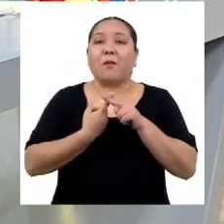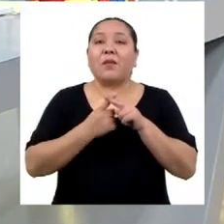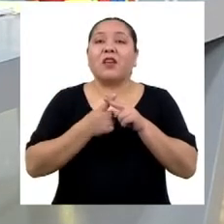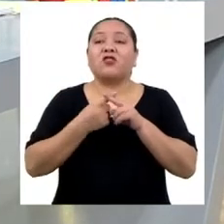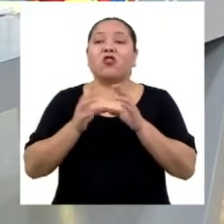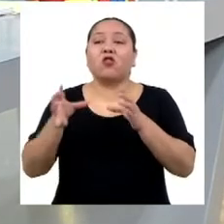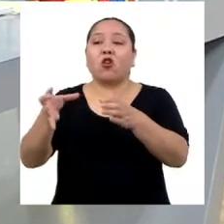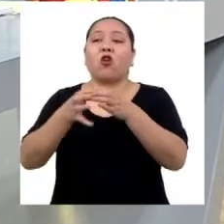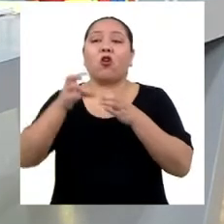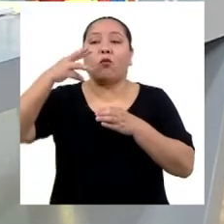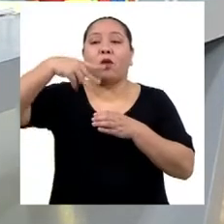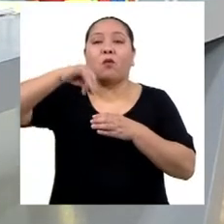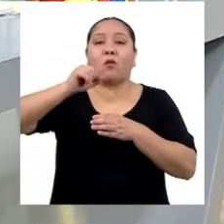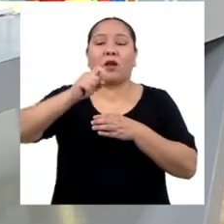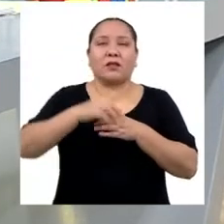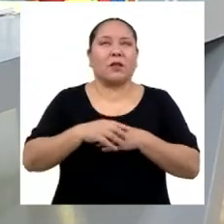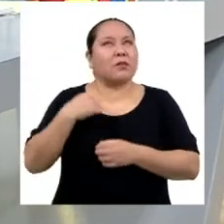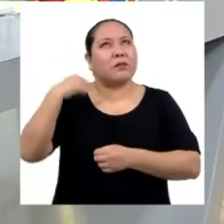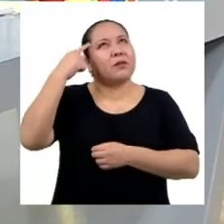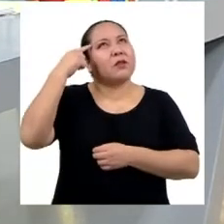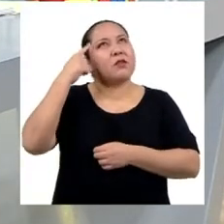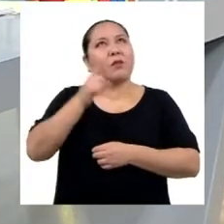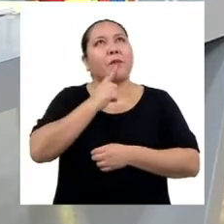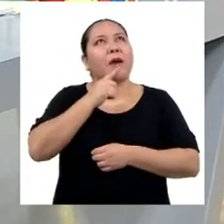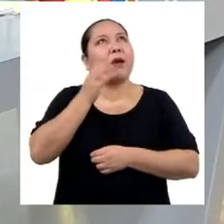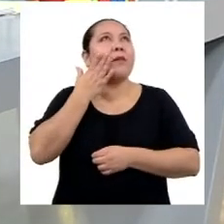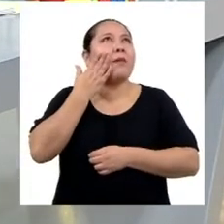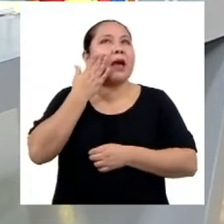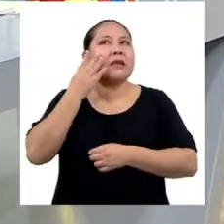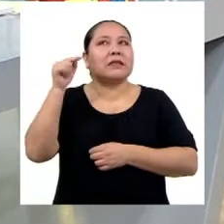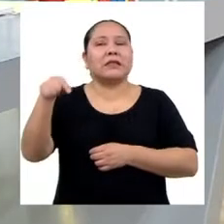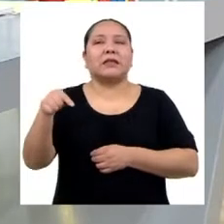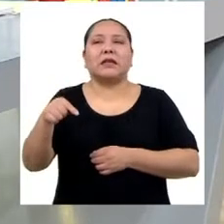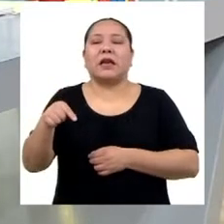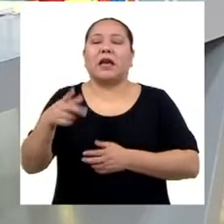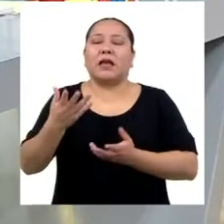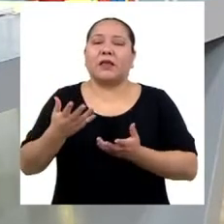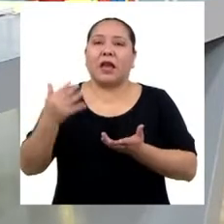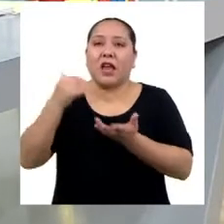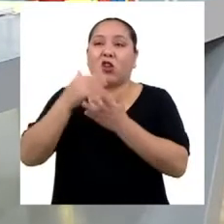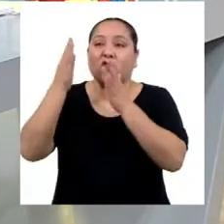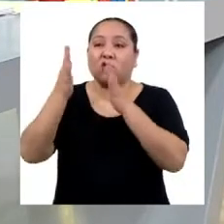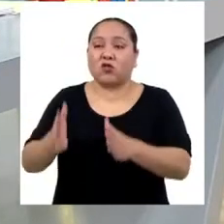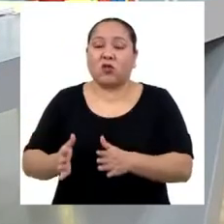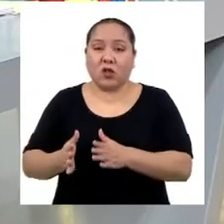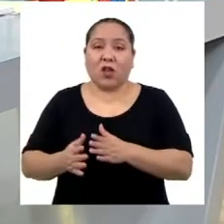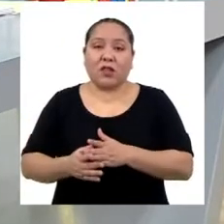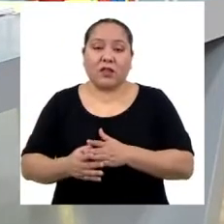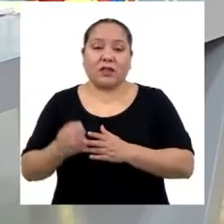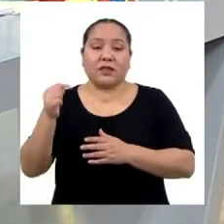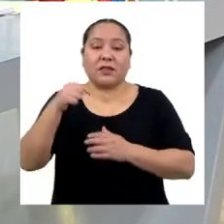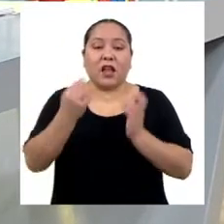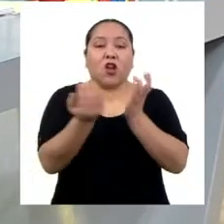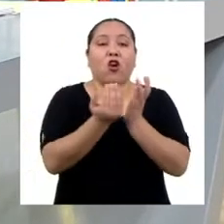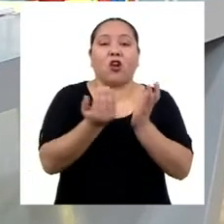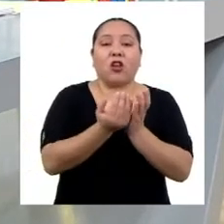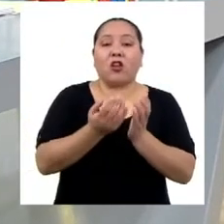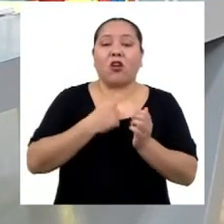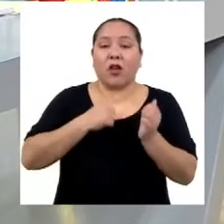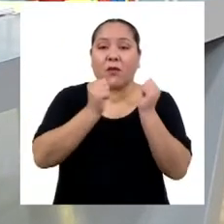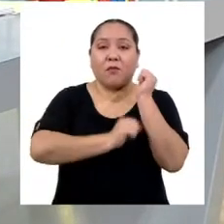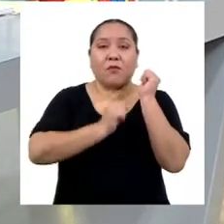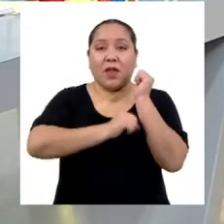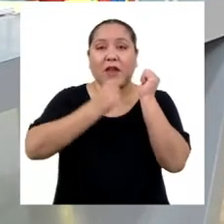ser los papás y mamás de las y los estudiantes del centro educativo al que asiste mi hermano menor, porque es